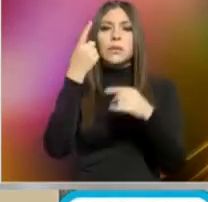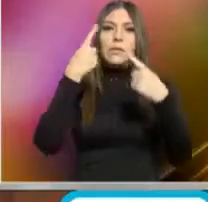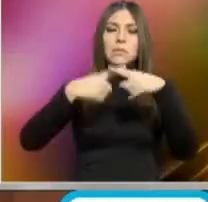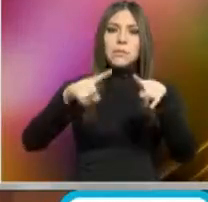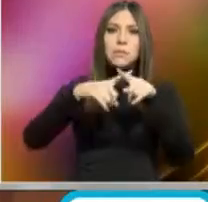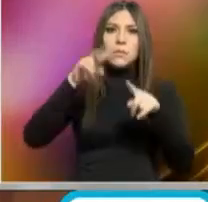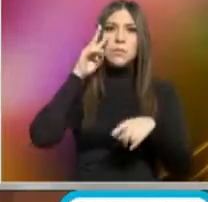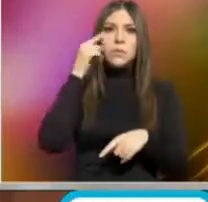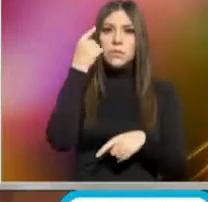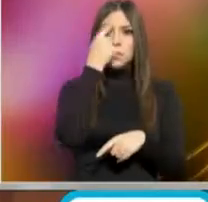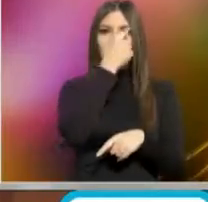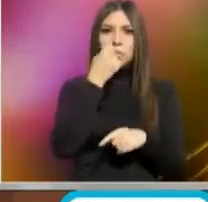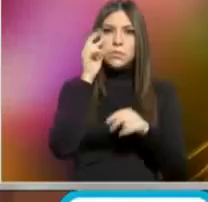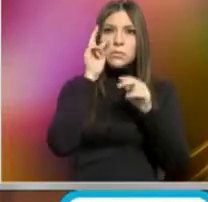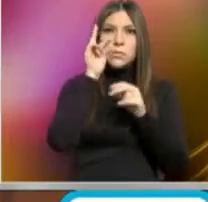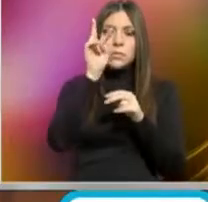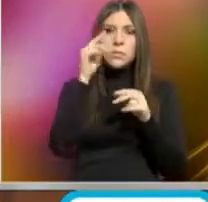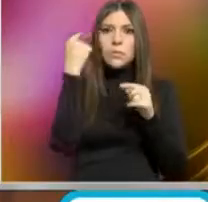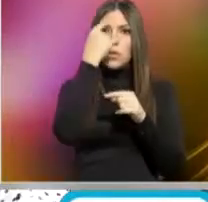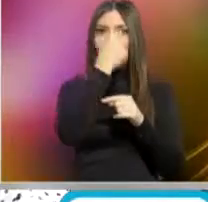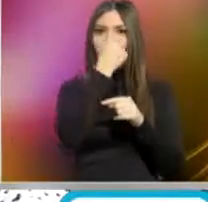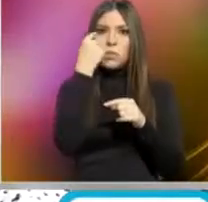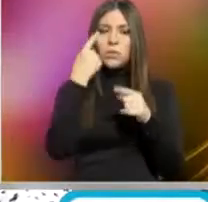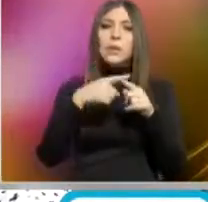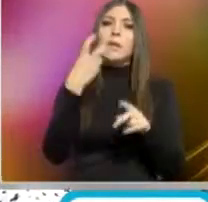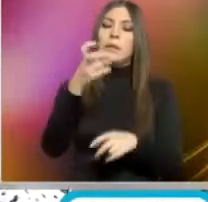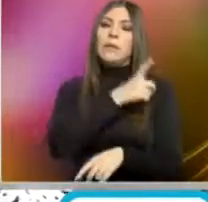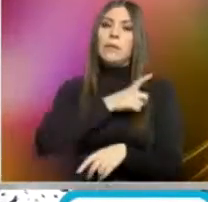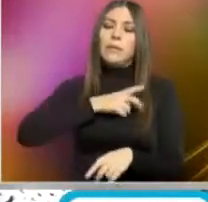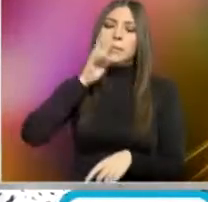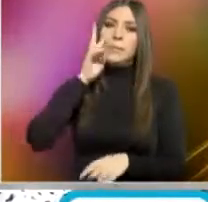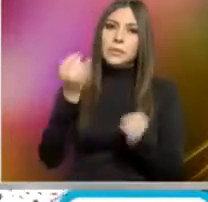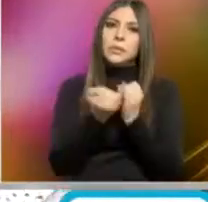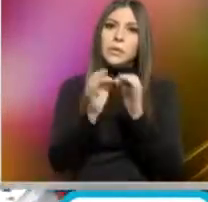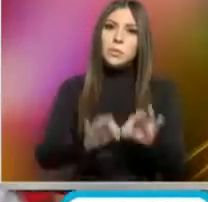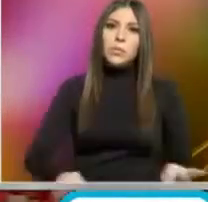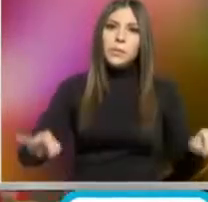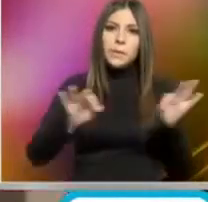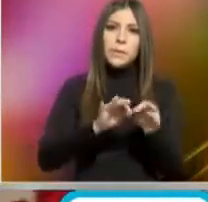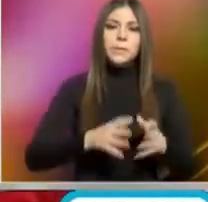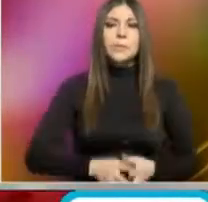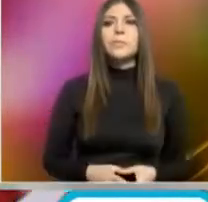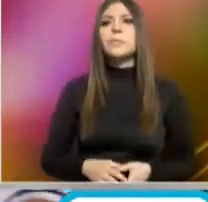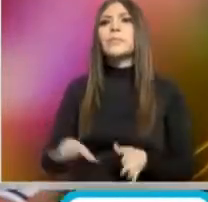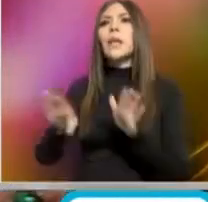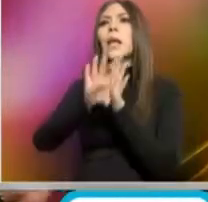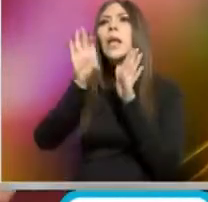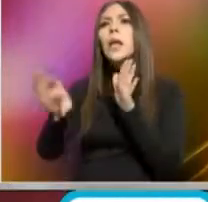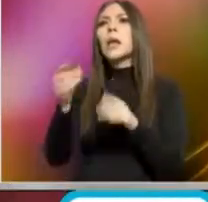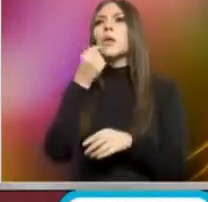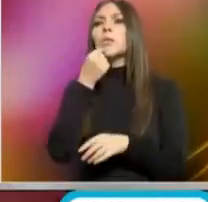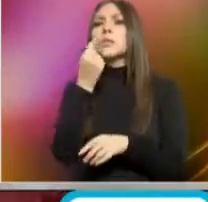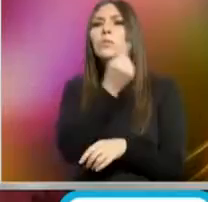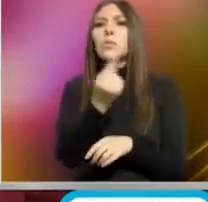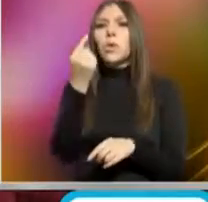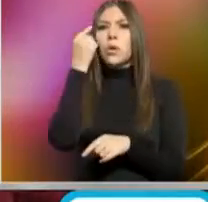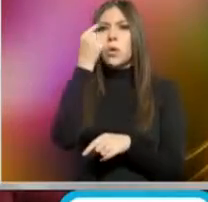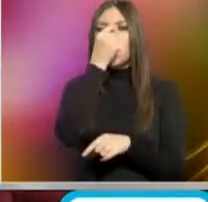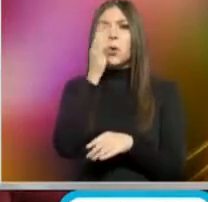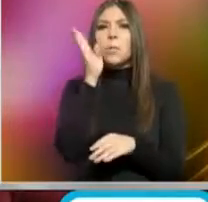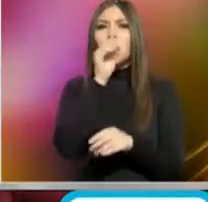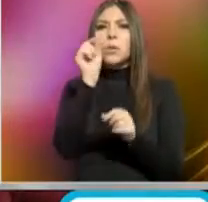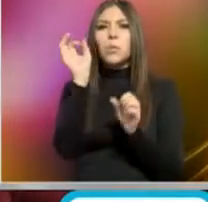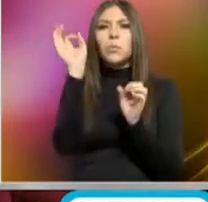Sí. la mirada de los niños. Entonces, es una cosa que también hay que tomar en cuenta. Muy bien, y este tipo de, por ejemplo, en el caso de las desviaciones oculares,